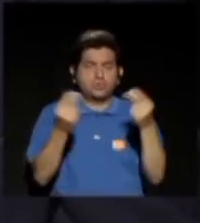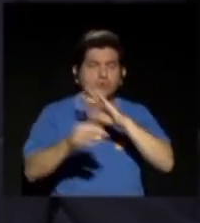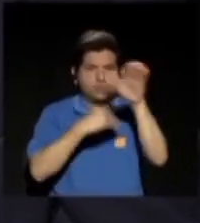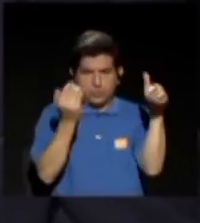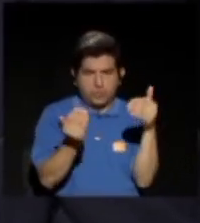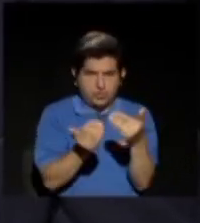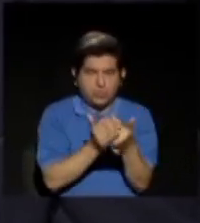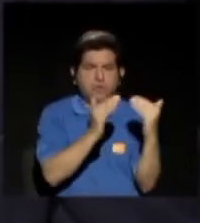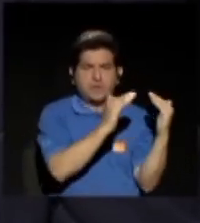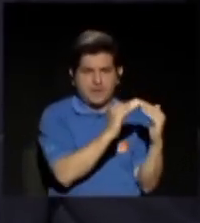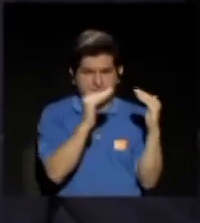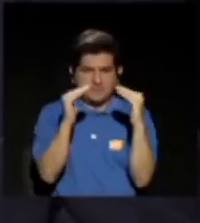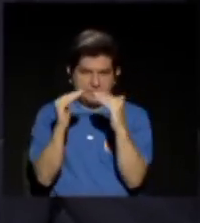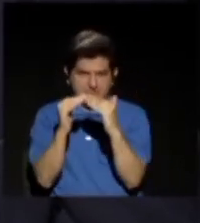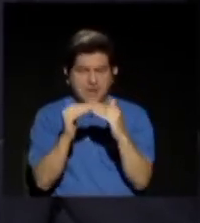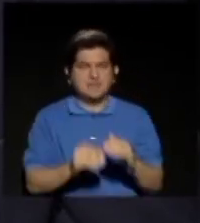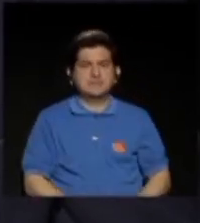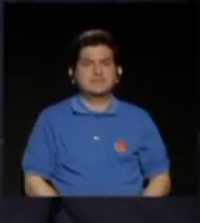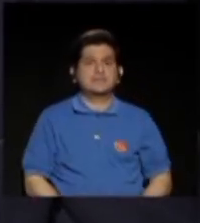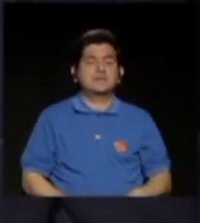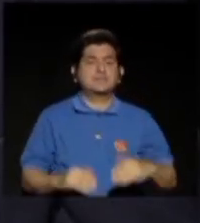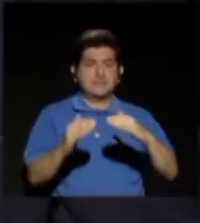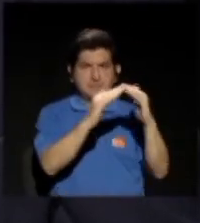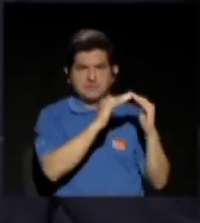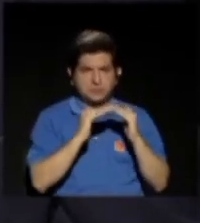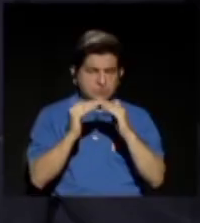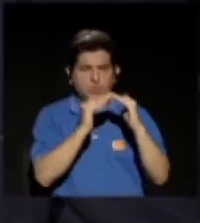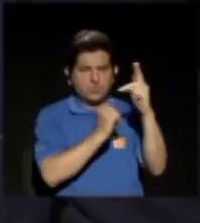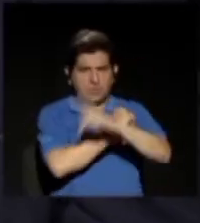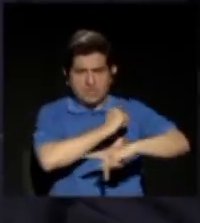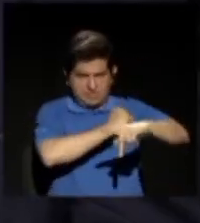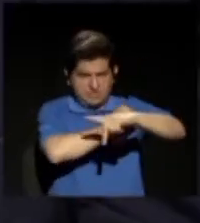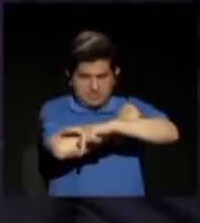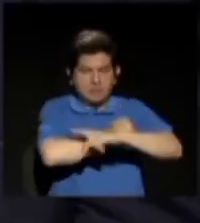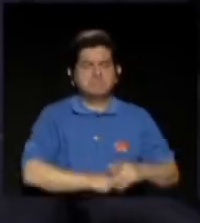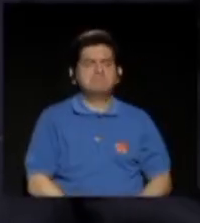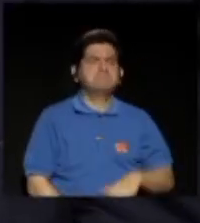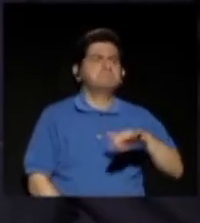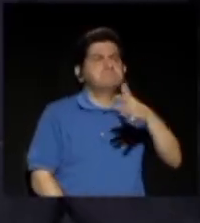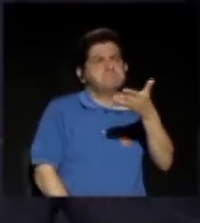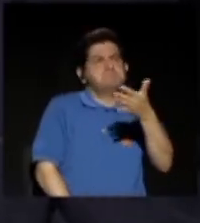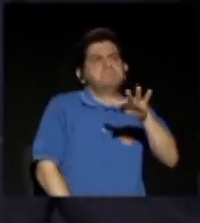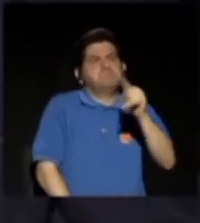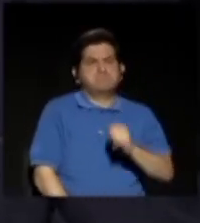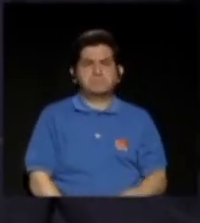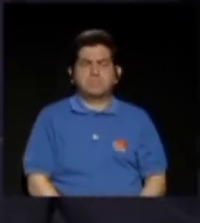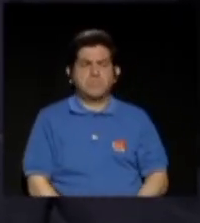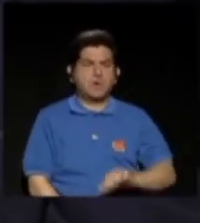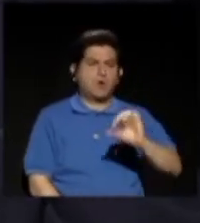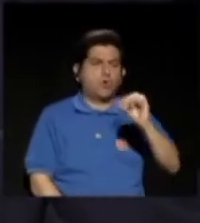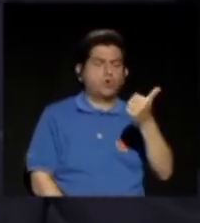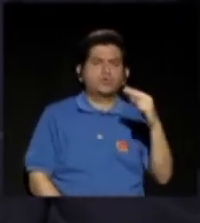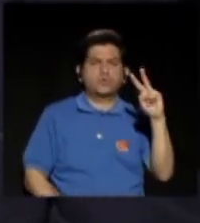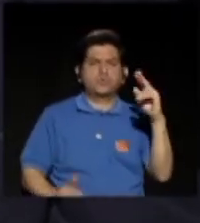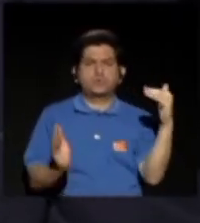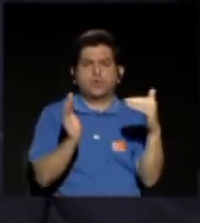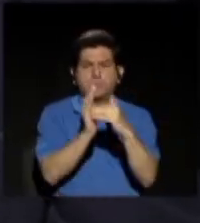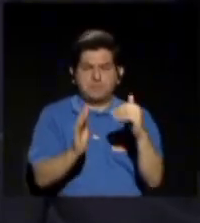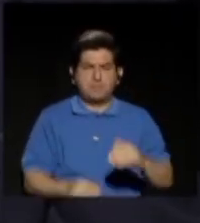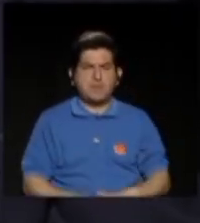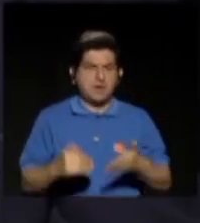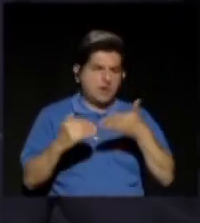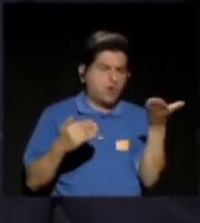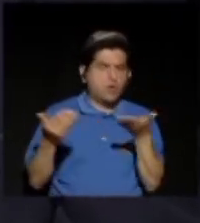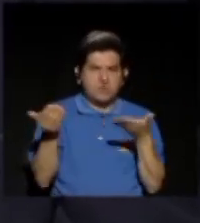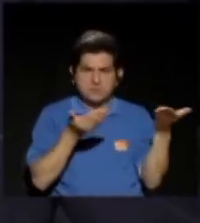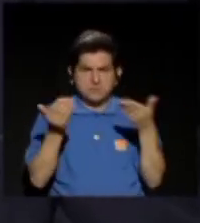total de los hogares de las zonas urbanas del país. Quiere decir que más o menos o aproximadamente los otros 2.000 y tantos bienes y